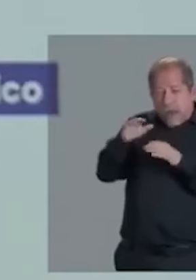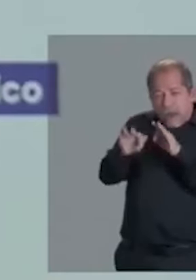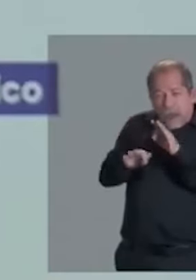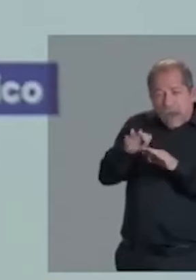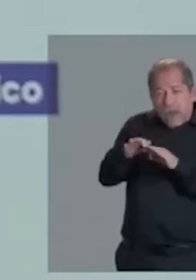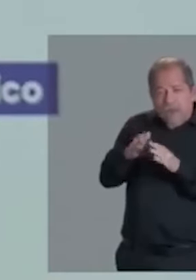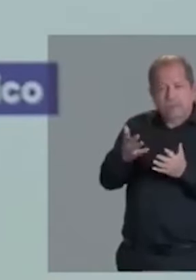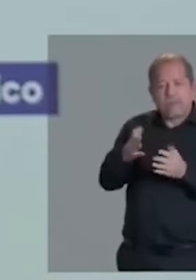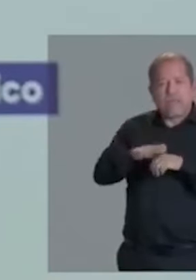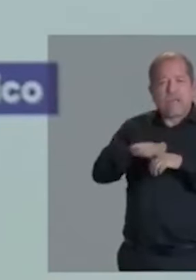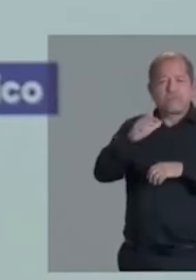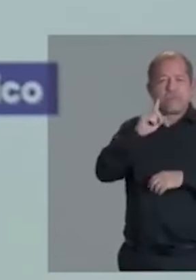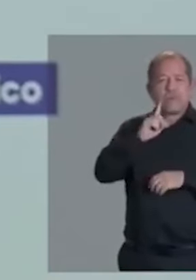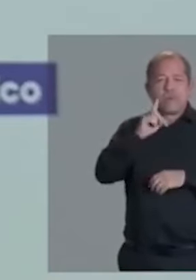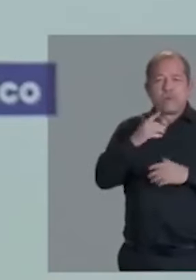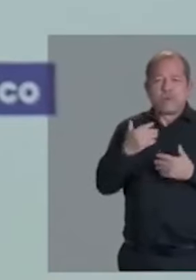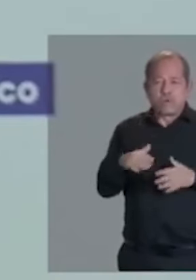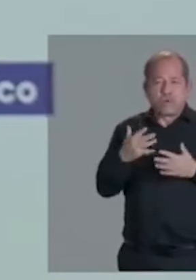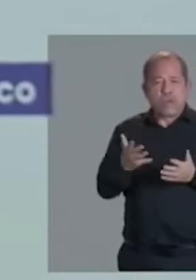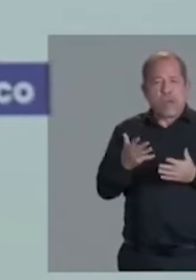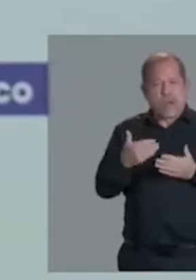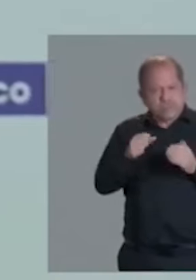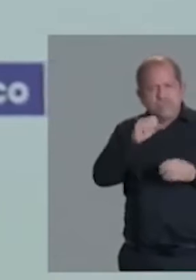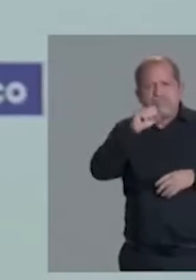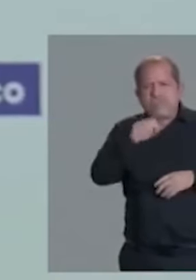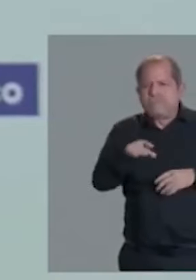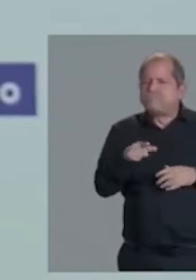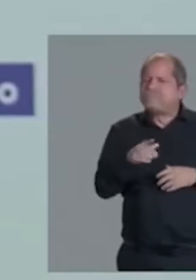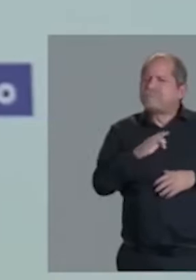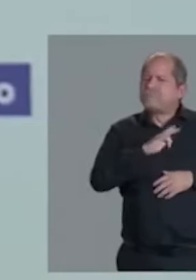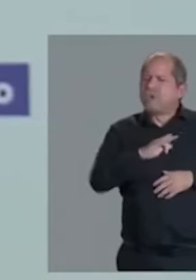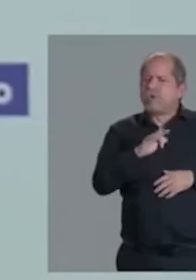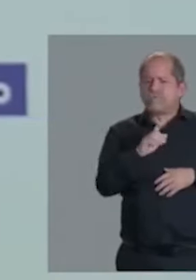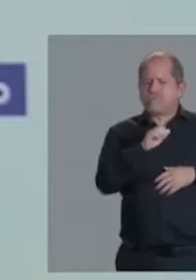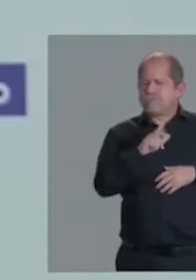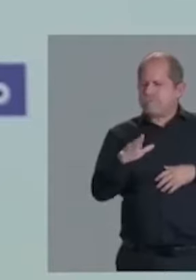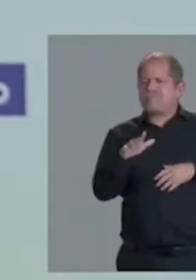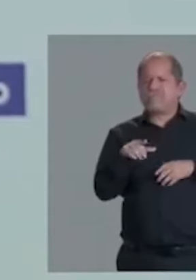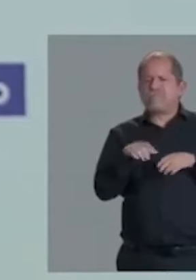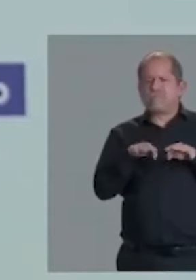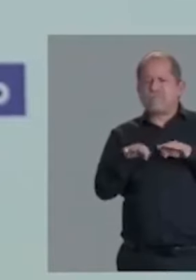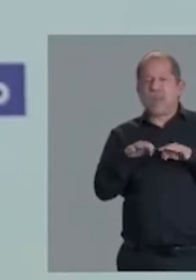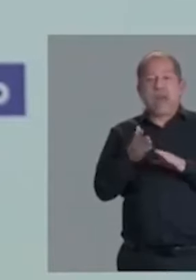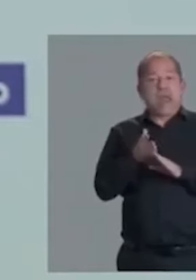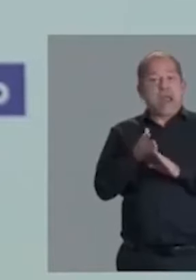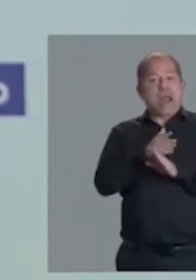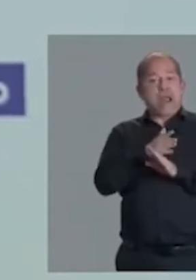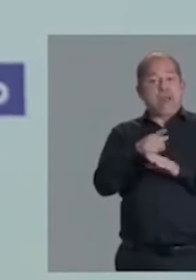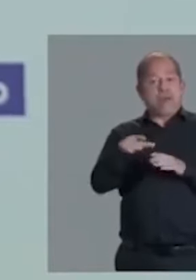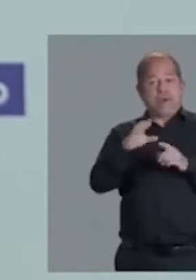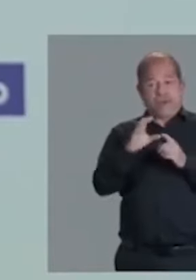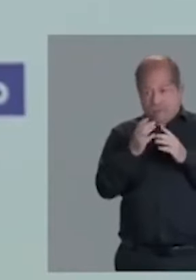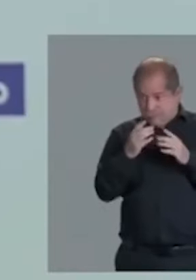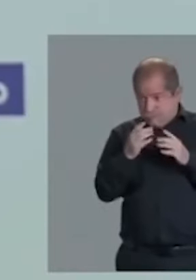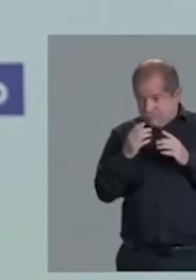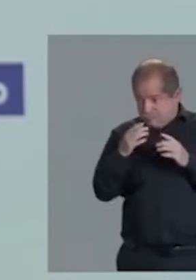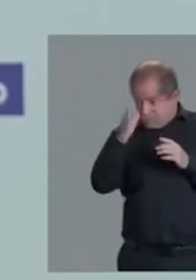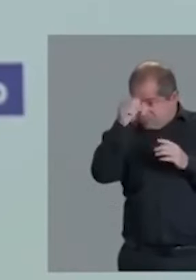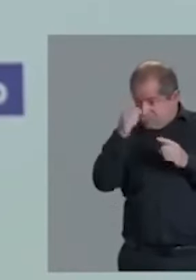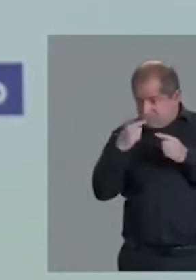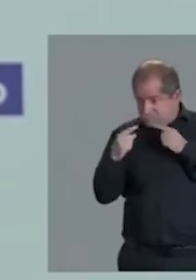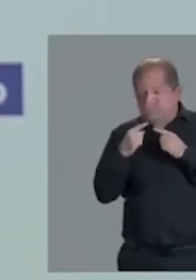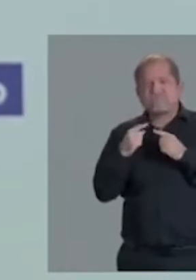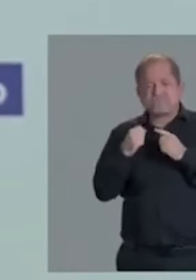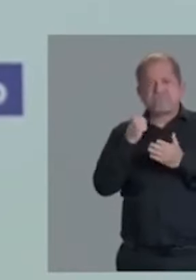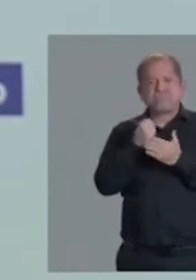laboral digna, con 2 días de descanso a la semana, que podría ser aprobada porque ya pasó por comisiones si hubiera voluntad de los partidos de las candidatas. Y